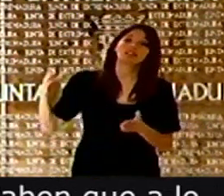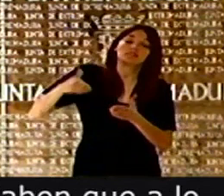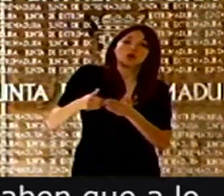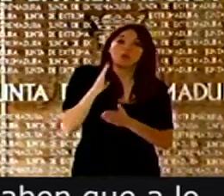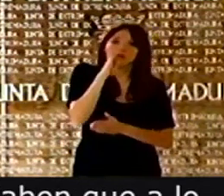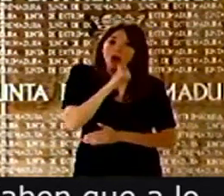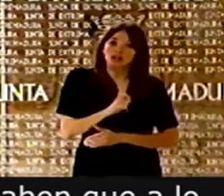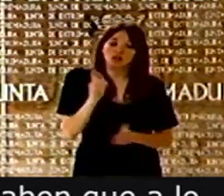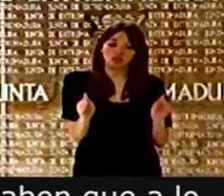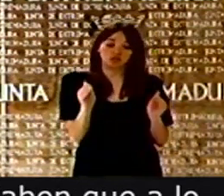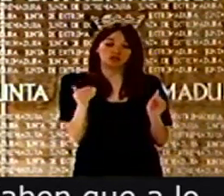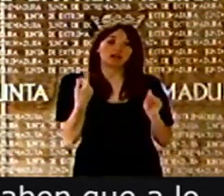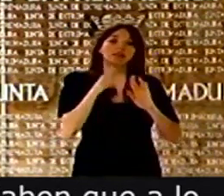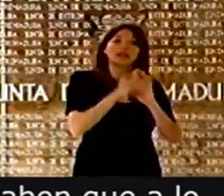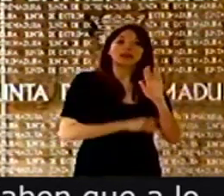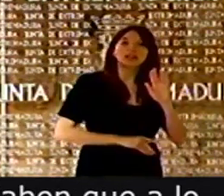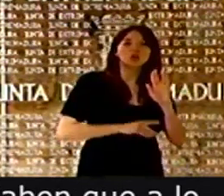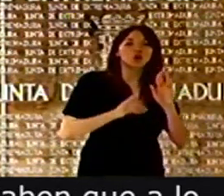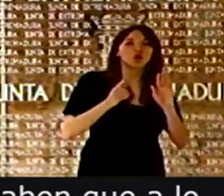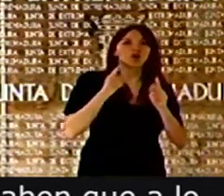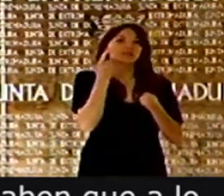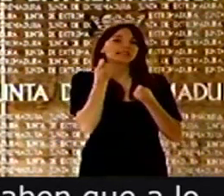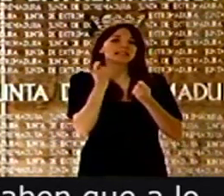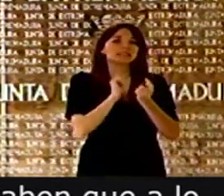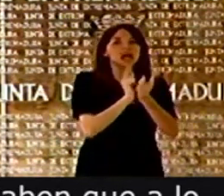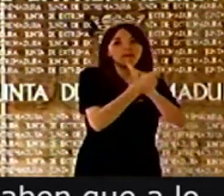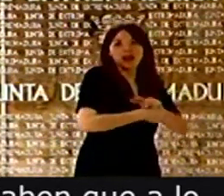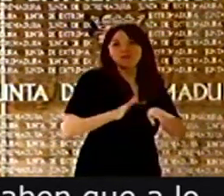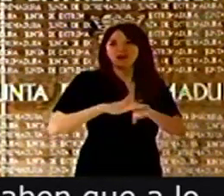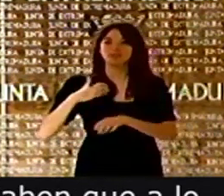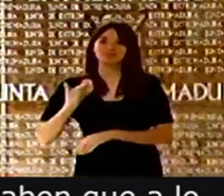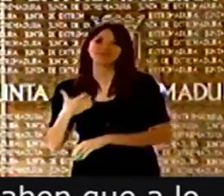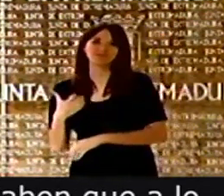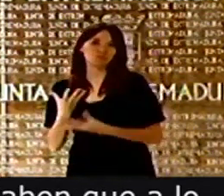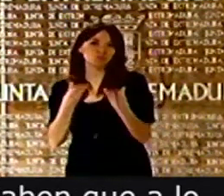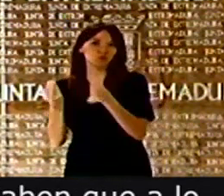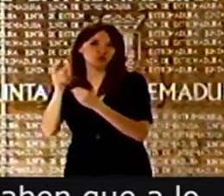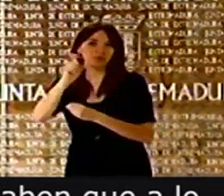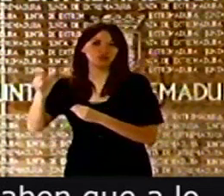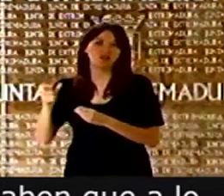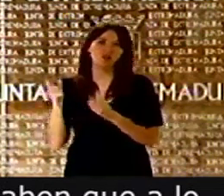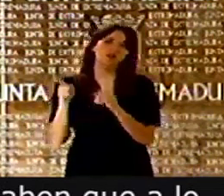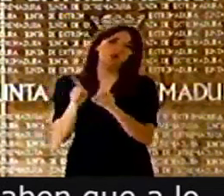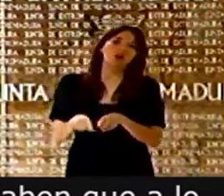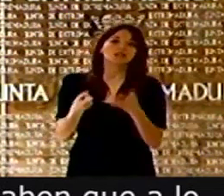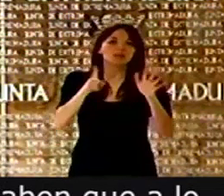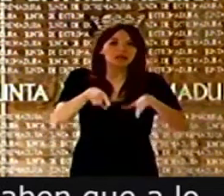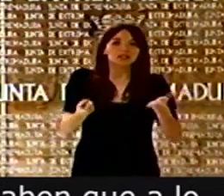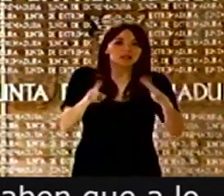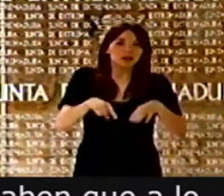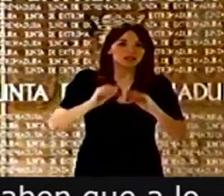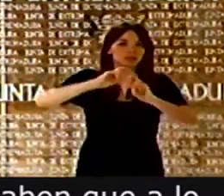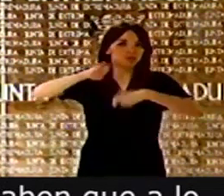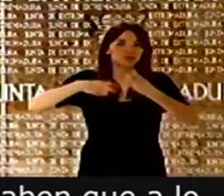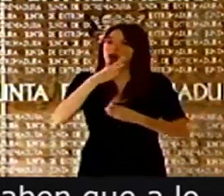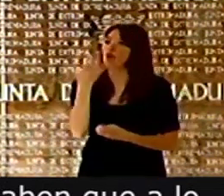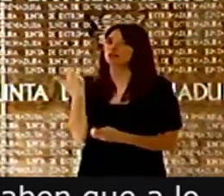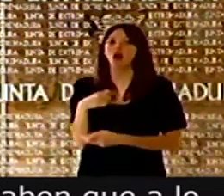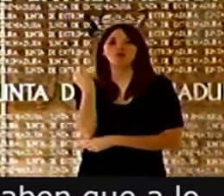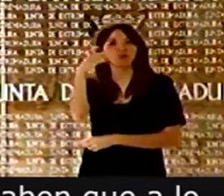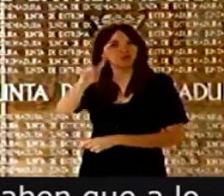pues arreglamos el decreto que las regulaba para no molestar mucho a los ciudadanos, que antes tenían que renovarlo cada 6 meses, eso no ocurre ahora.